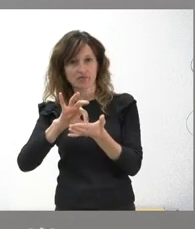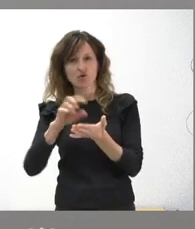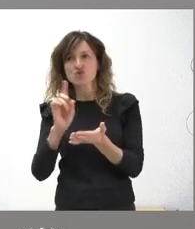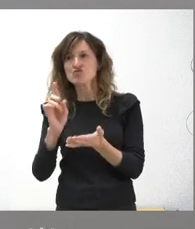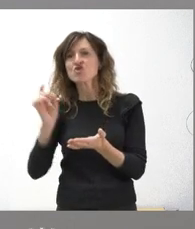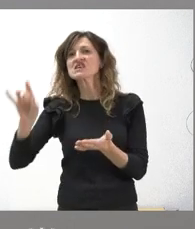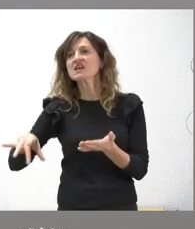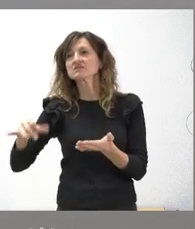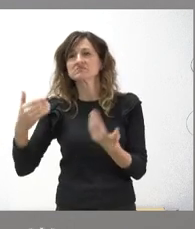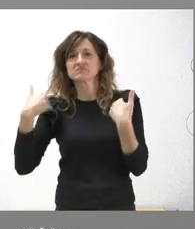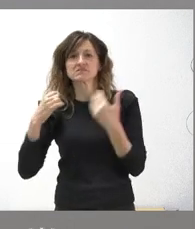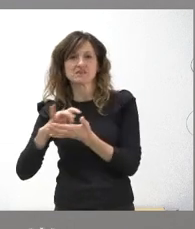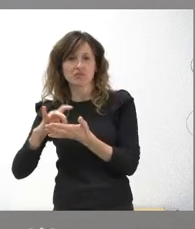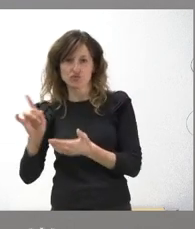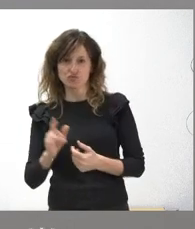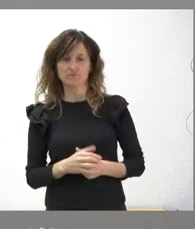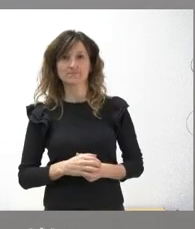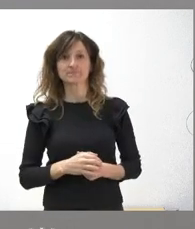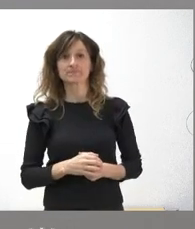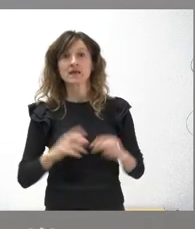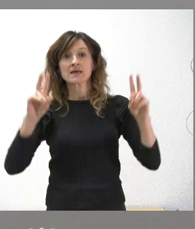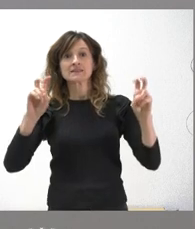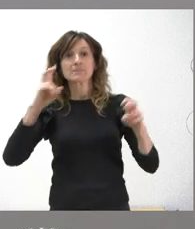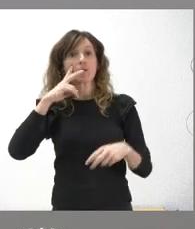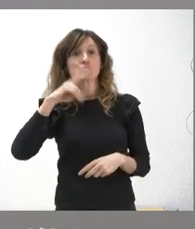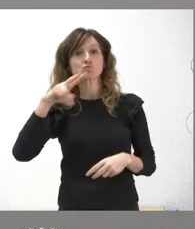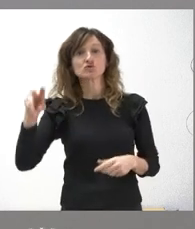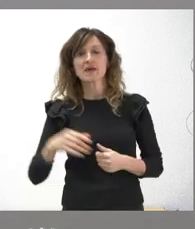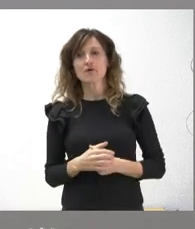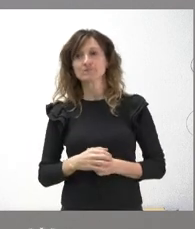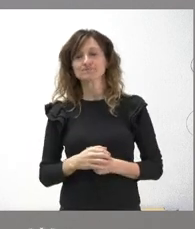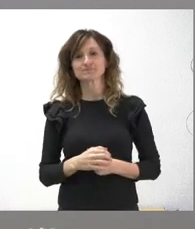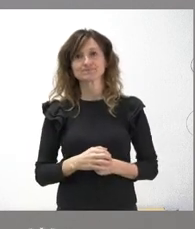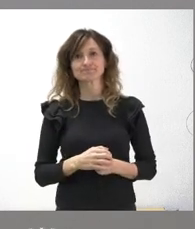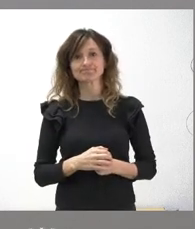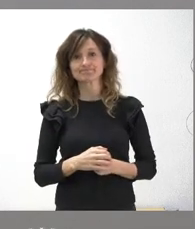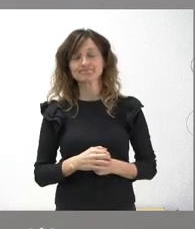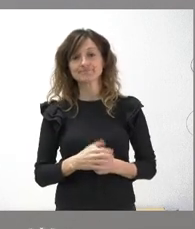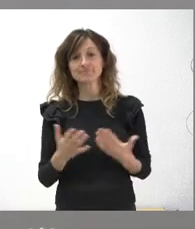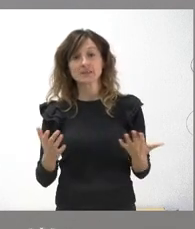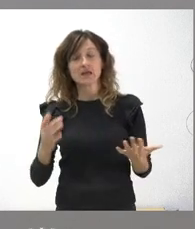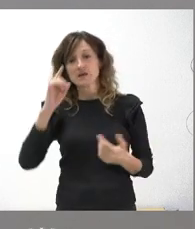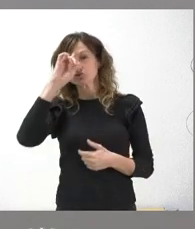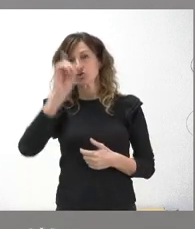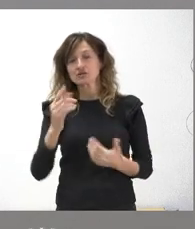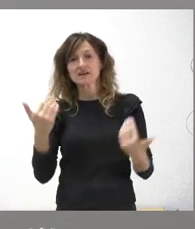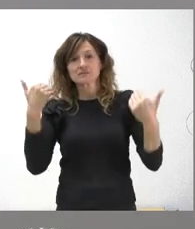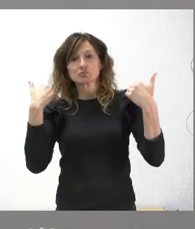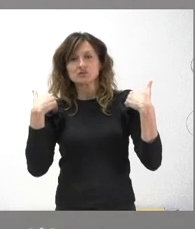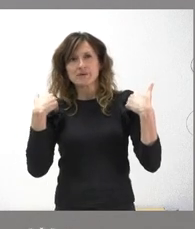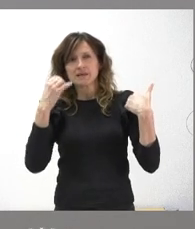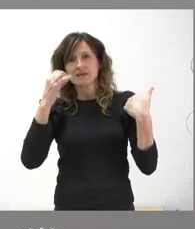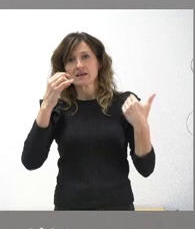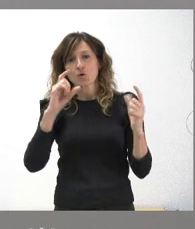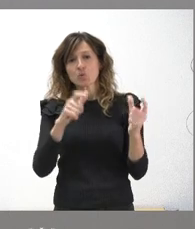presta el servicio el tema del museo Pues no sé si el responsable del museo que no es la junta de Castilla